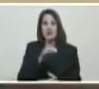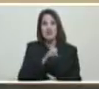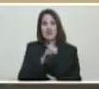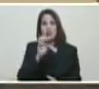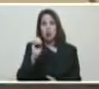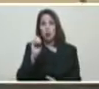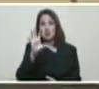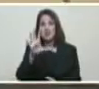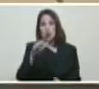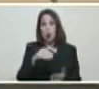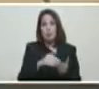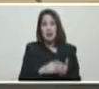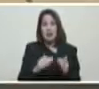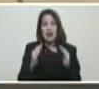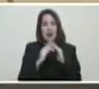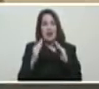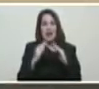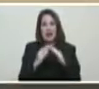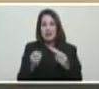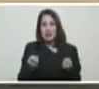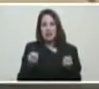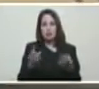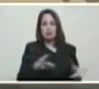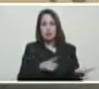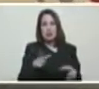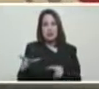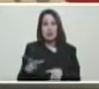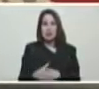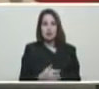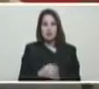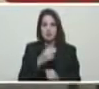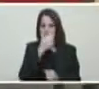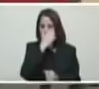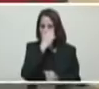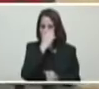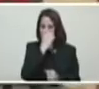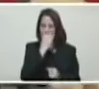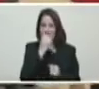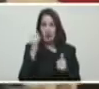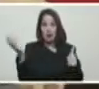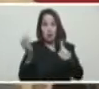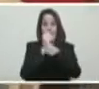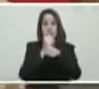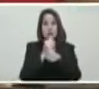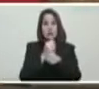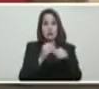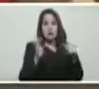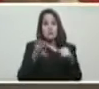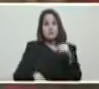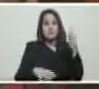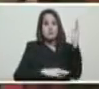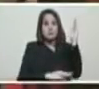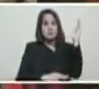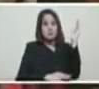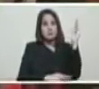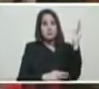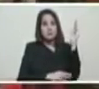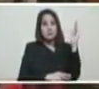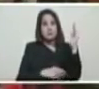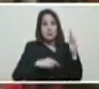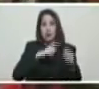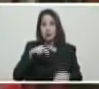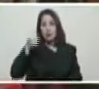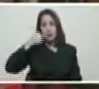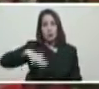viviendas entregadas eso es un éxito para el Estado Lara y para el pueblo del Estado Lara